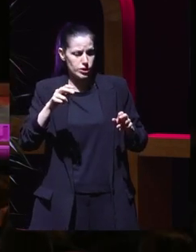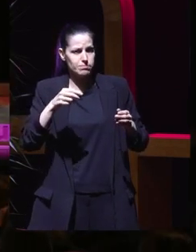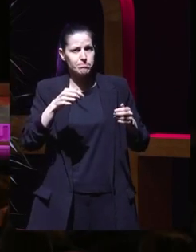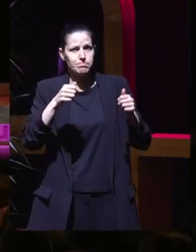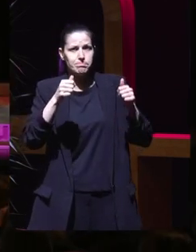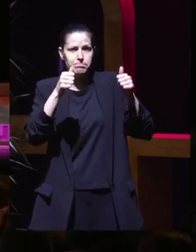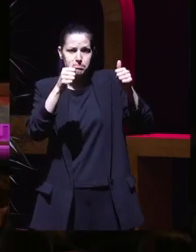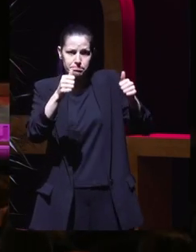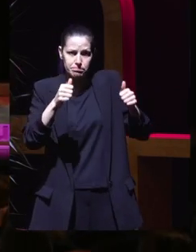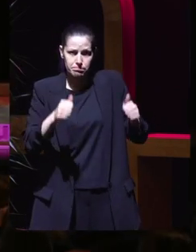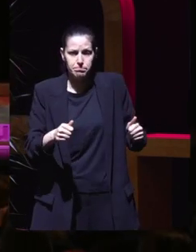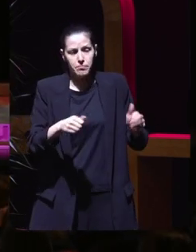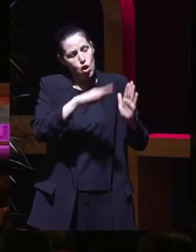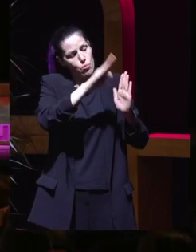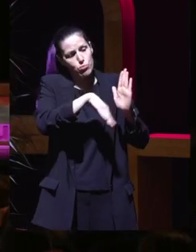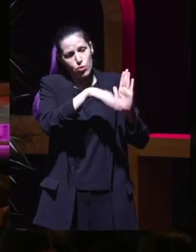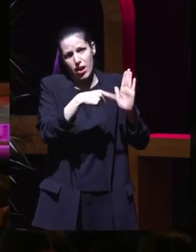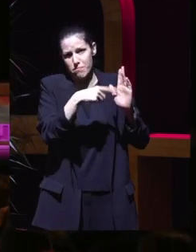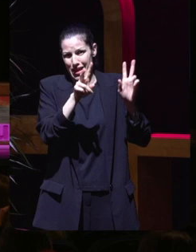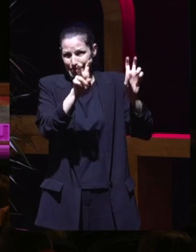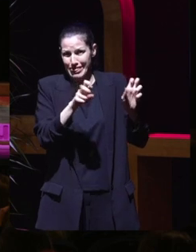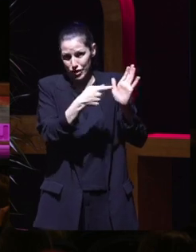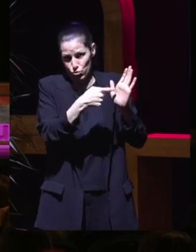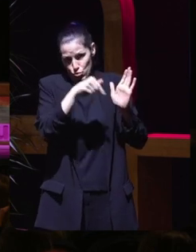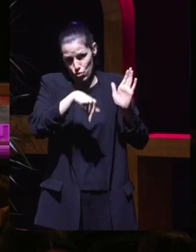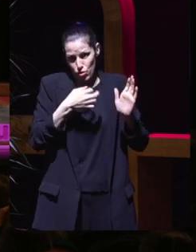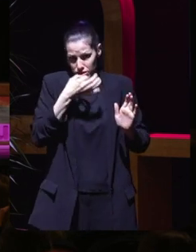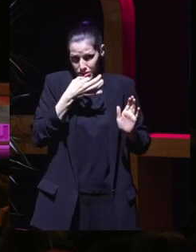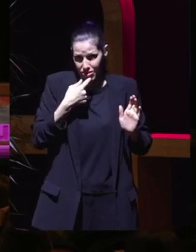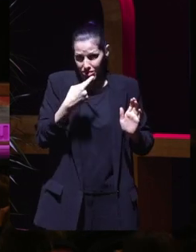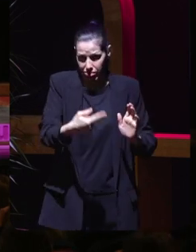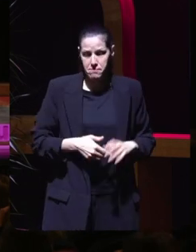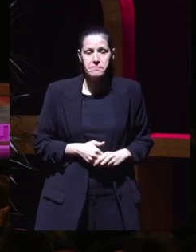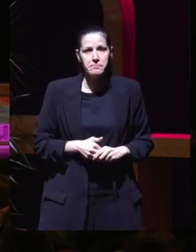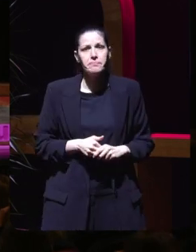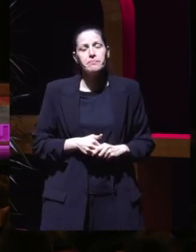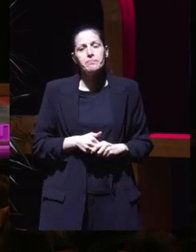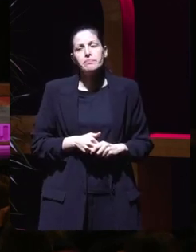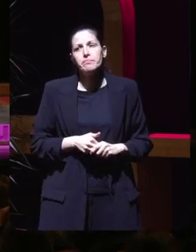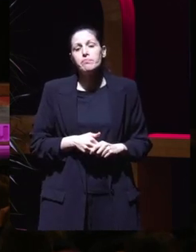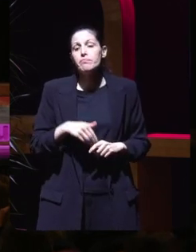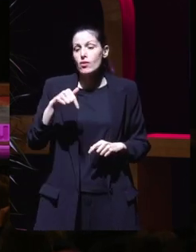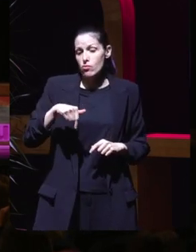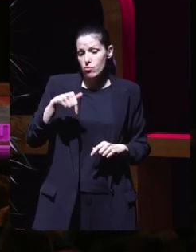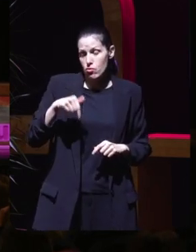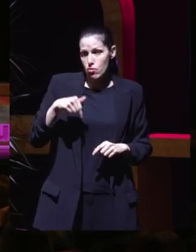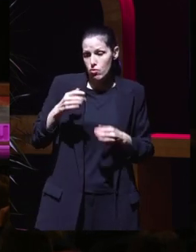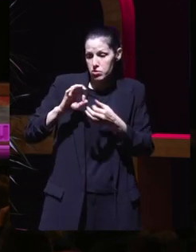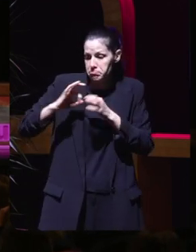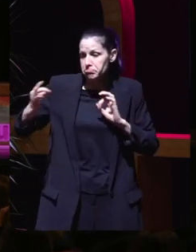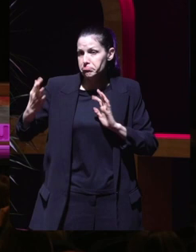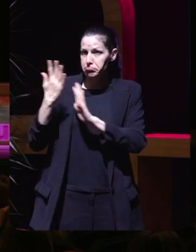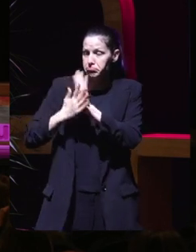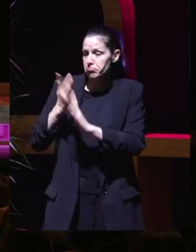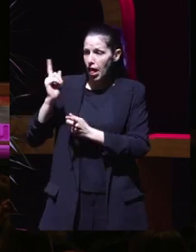otro día un compañero de sorna lo que era muy típico comentaba menón así bueno en una conversación un poco casual